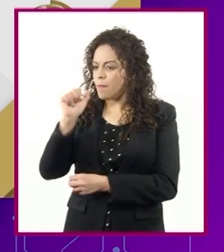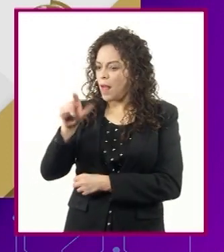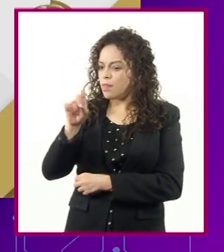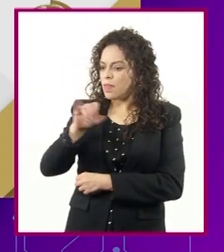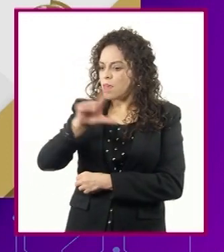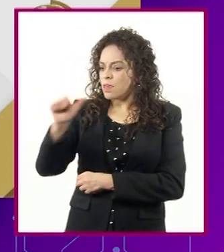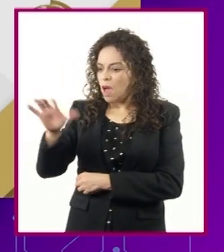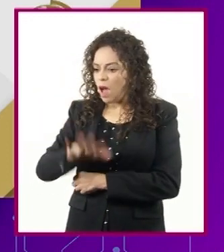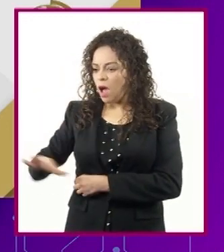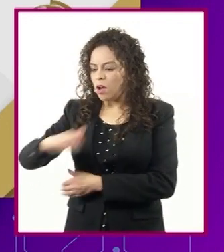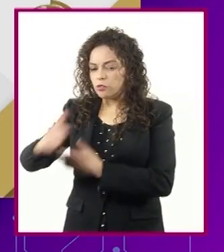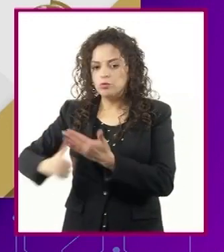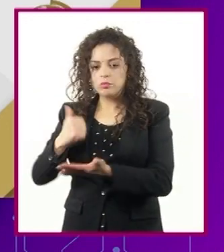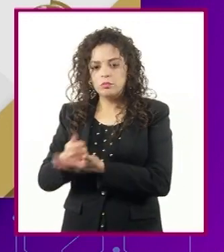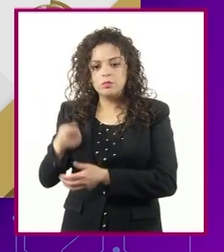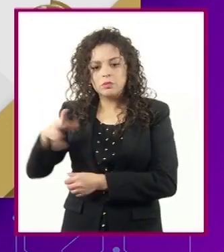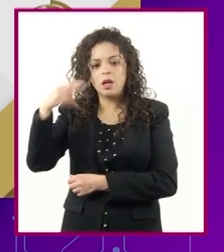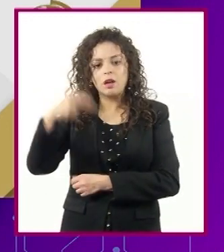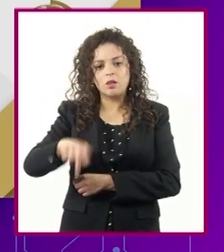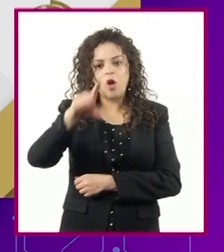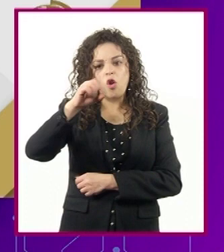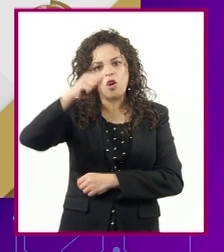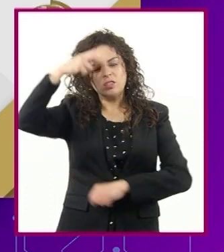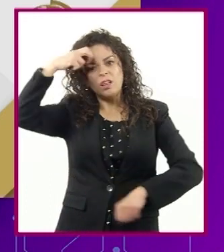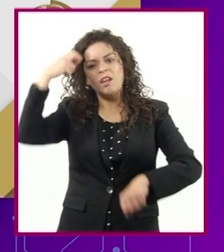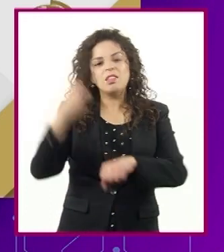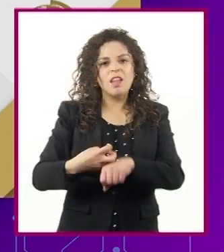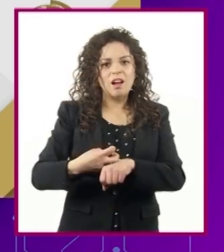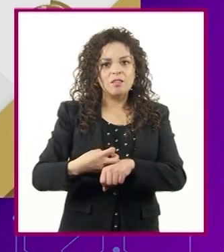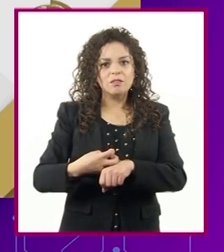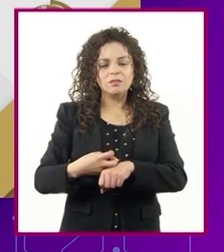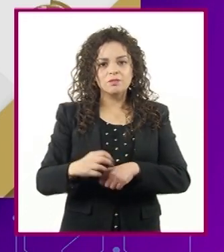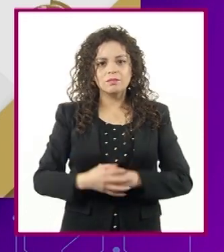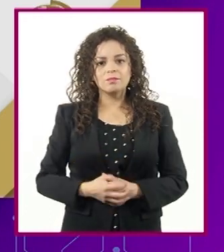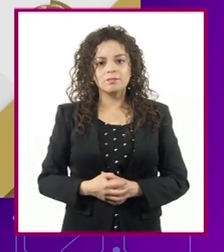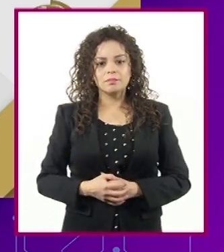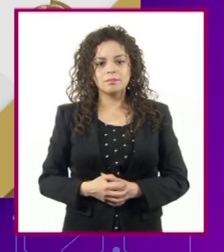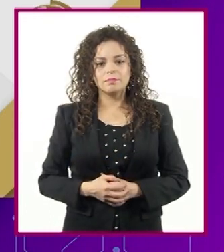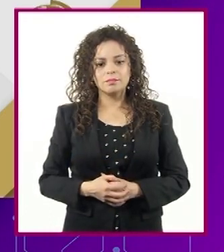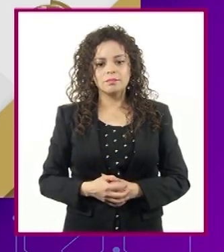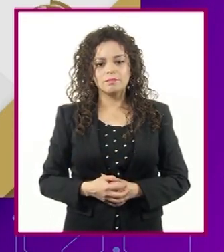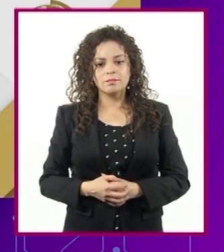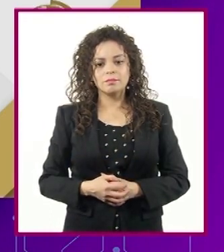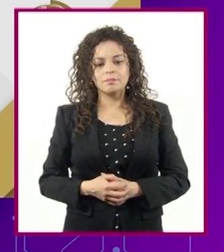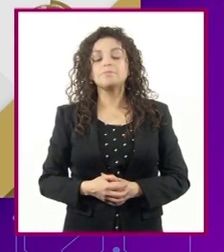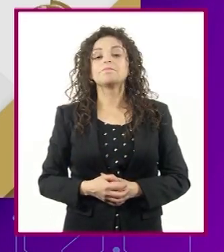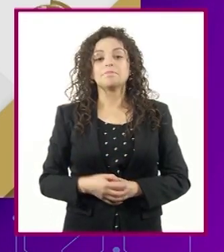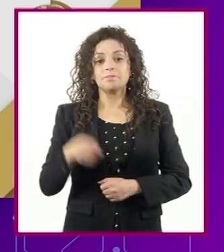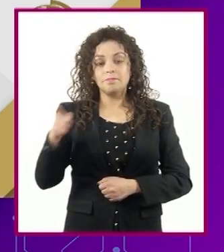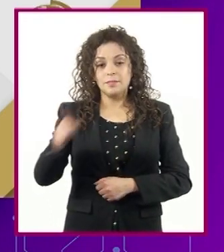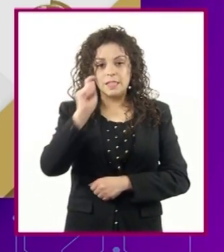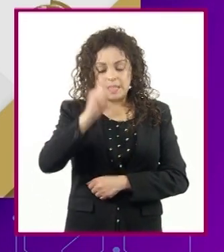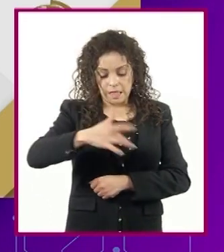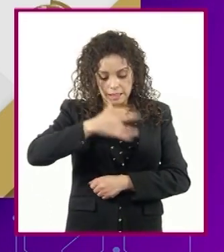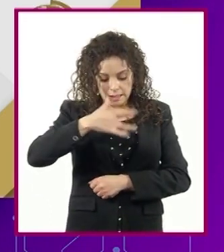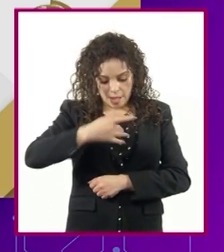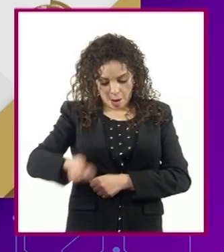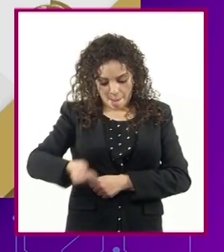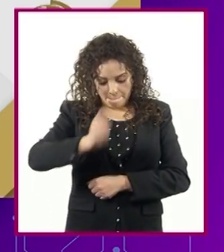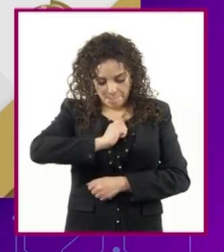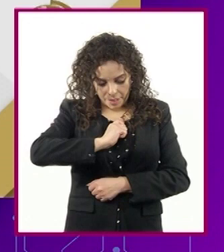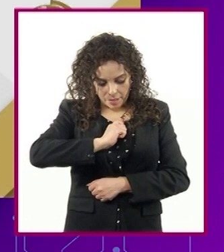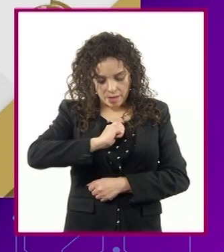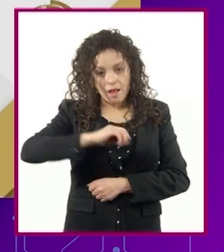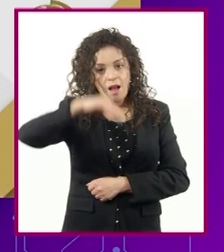Los Tercos. En la película se indaga en el sentimiento de pertenencia que aflora dentro